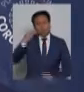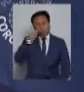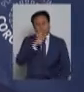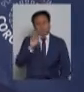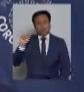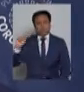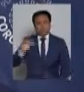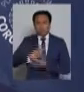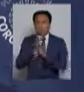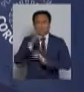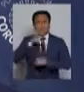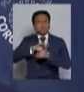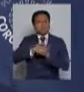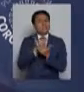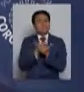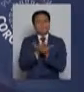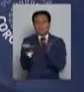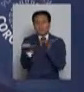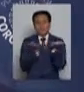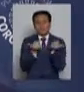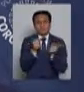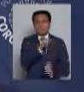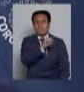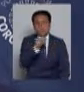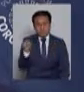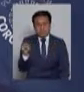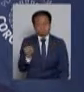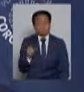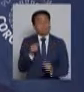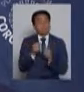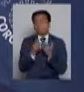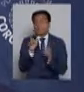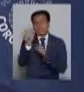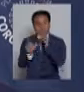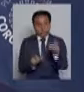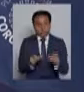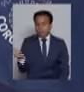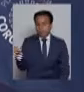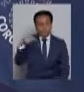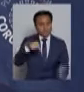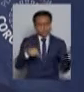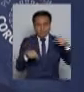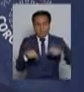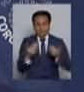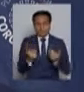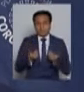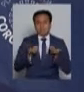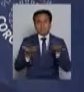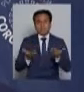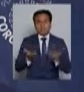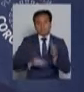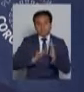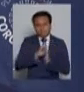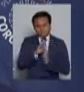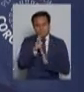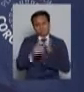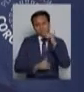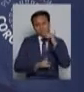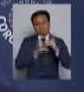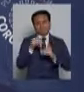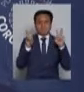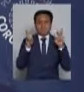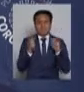recurso de salud al servicio de quien lo necesite, sea quien sea, venga de donde venga, para salir adelante